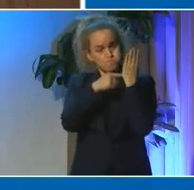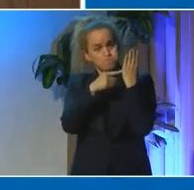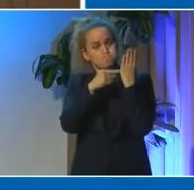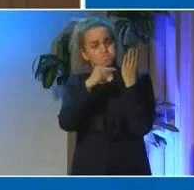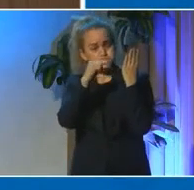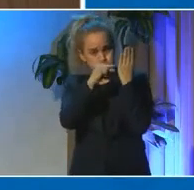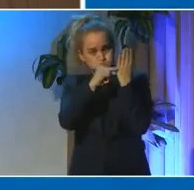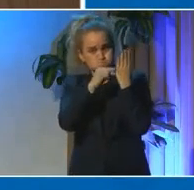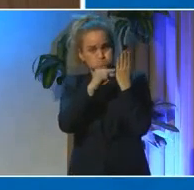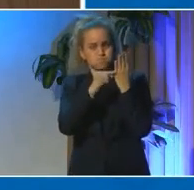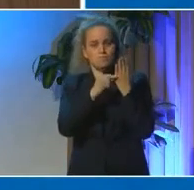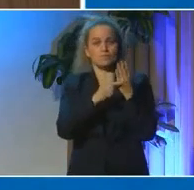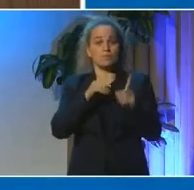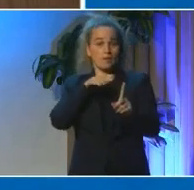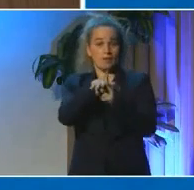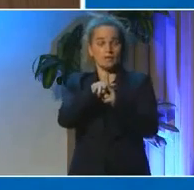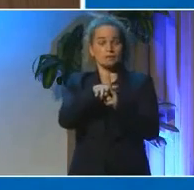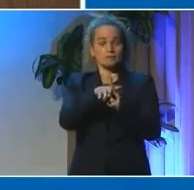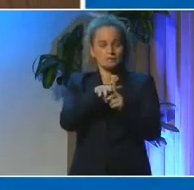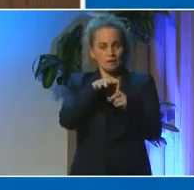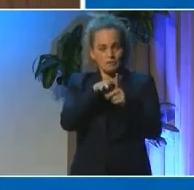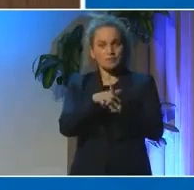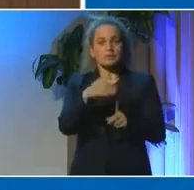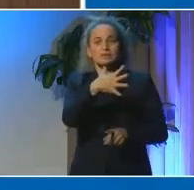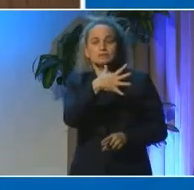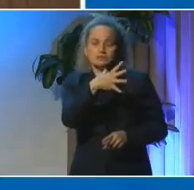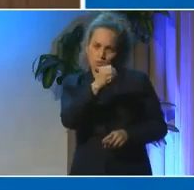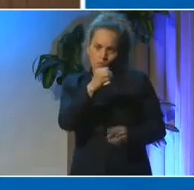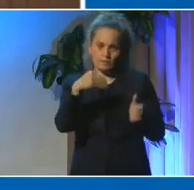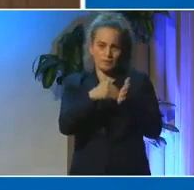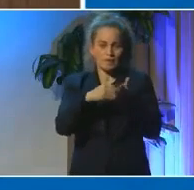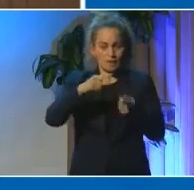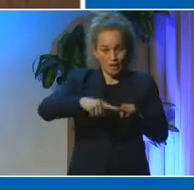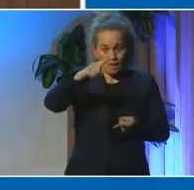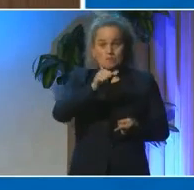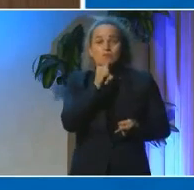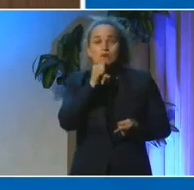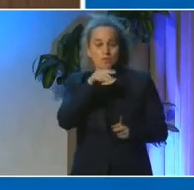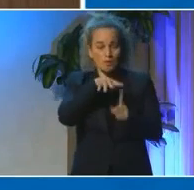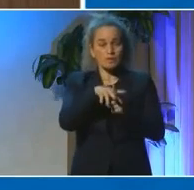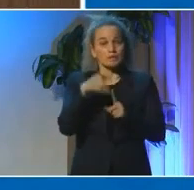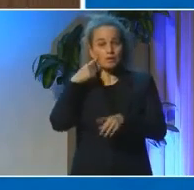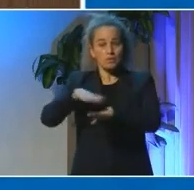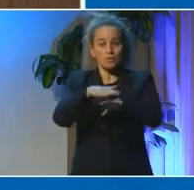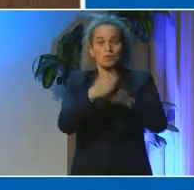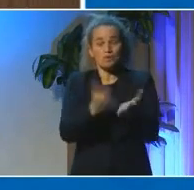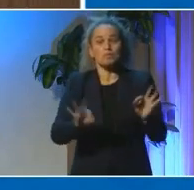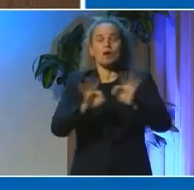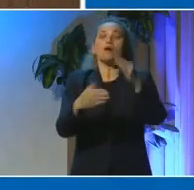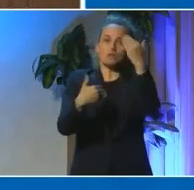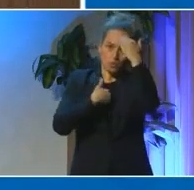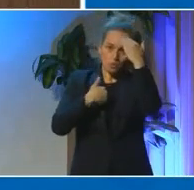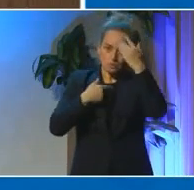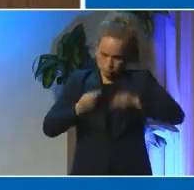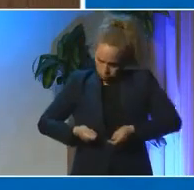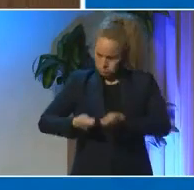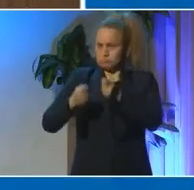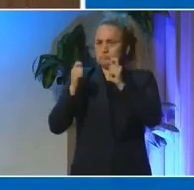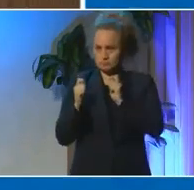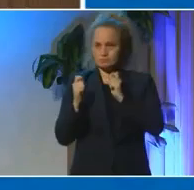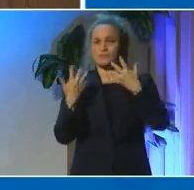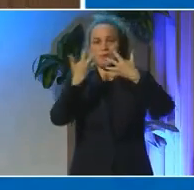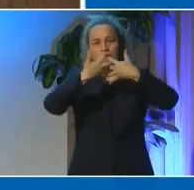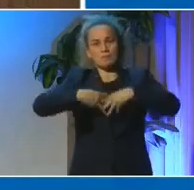teléfonos contamina casi una batería solo 50,000 l de agua de ahí lo importante que sepamos del rol que tenemos